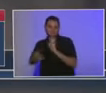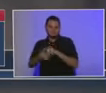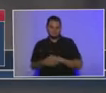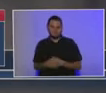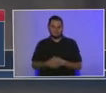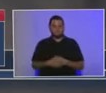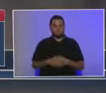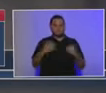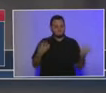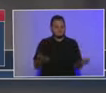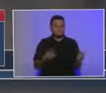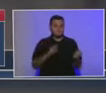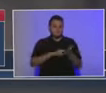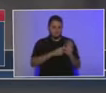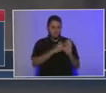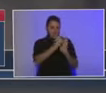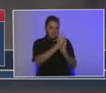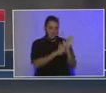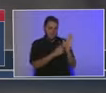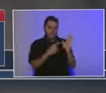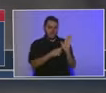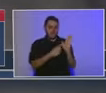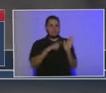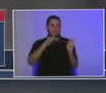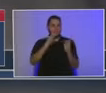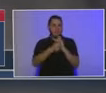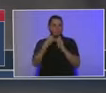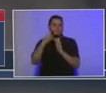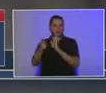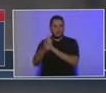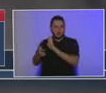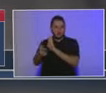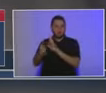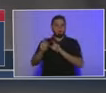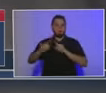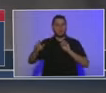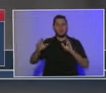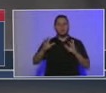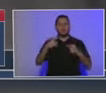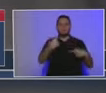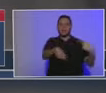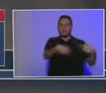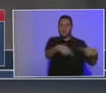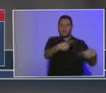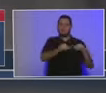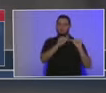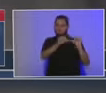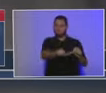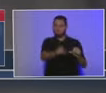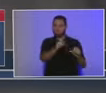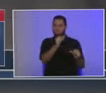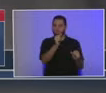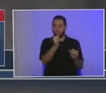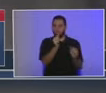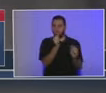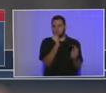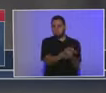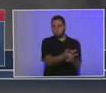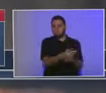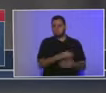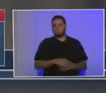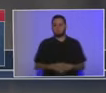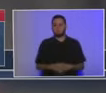Así que enmienda la ley para prohibir eso, pero permanecen las peleas de gallos. Ahora, las peleas de gallos que no se den una gallera con licencia es